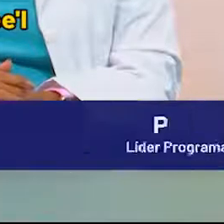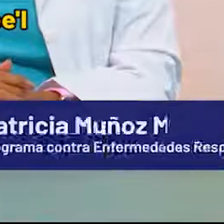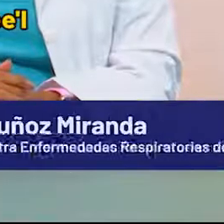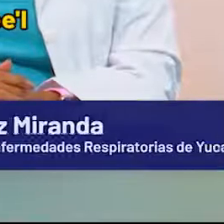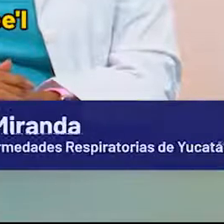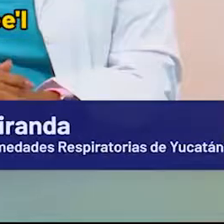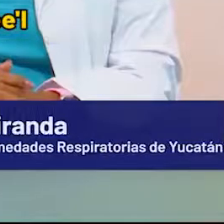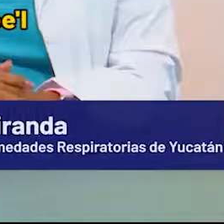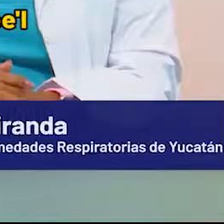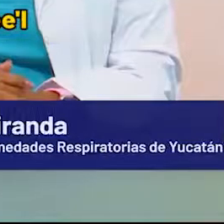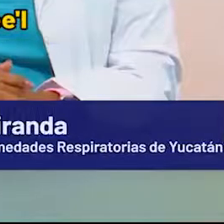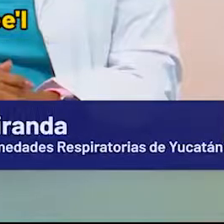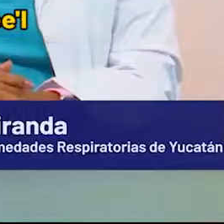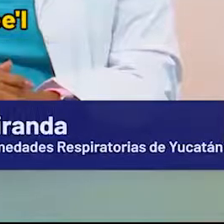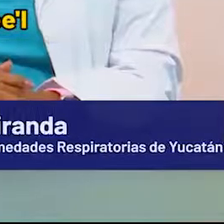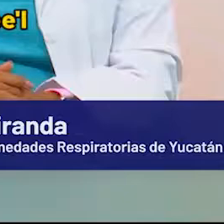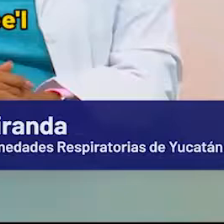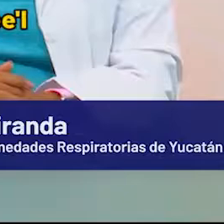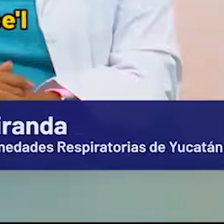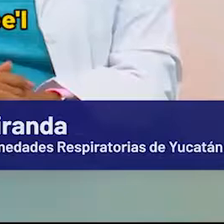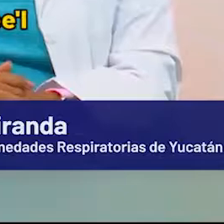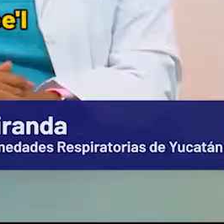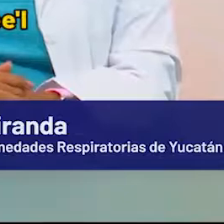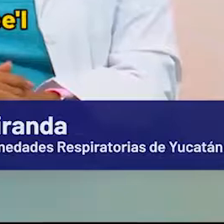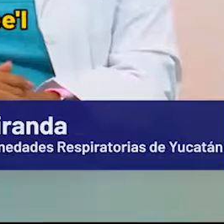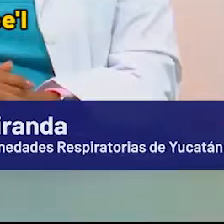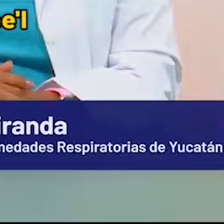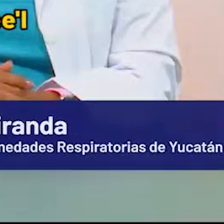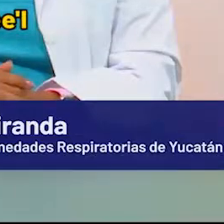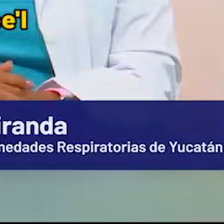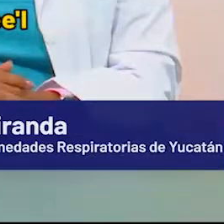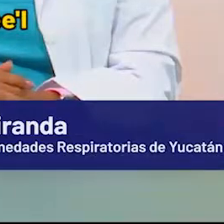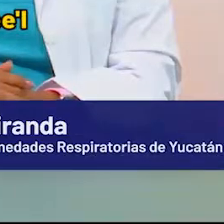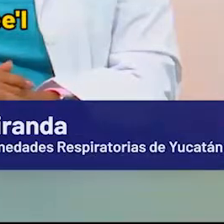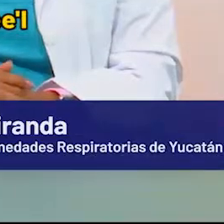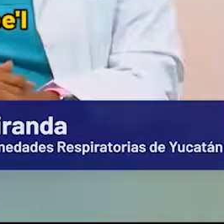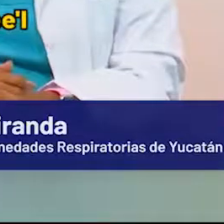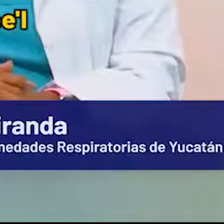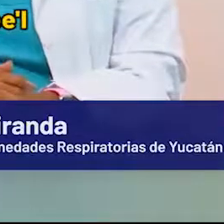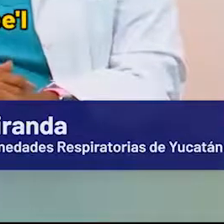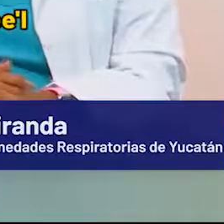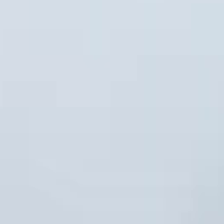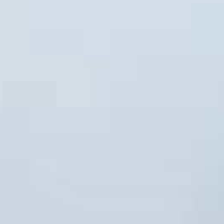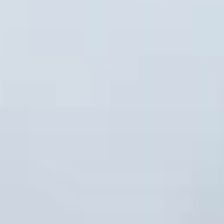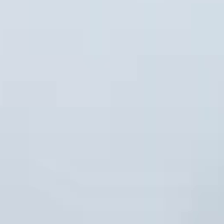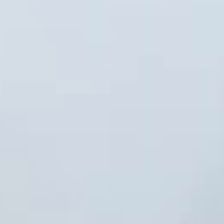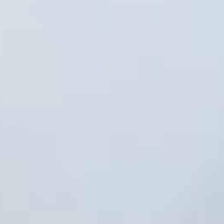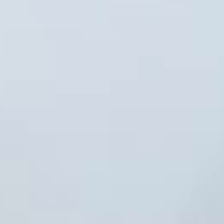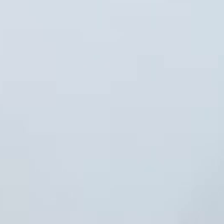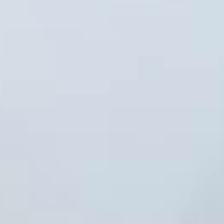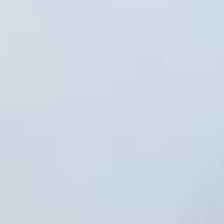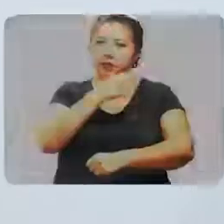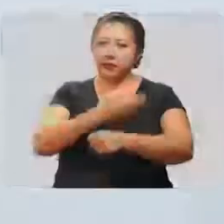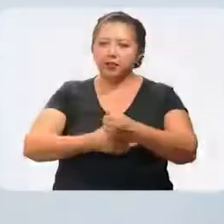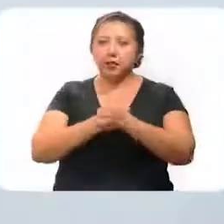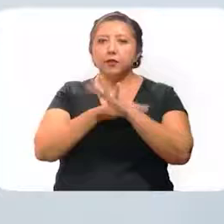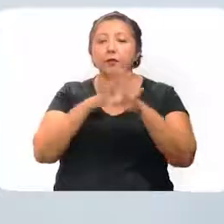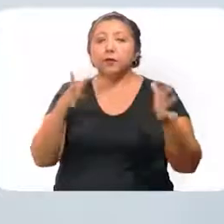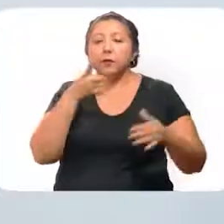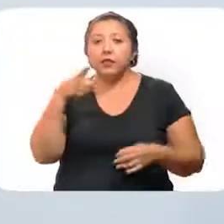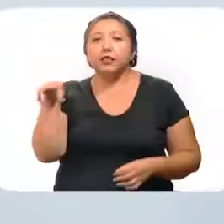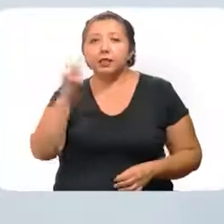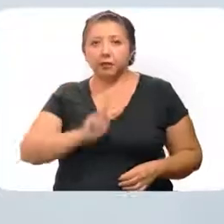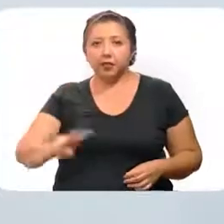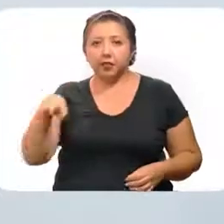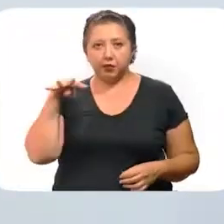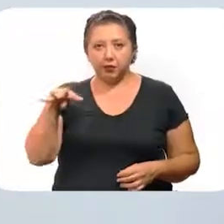Buenas tardes. En este momento daremos el reporte diario relacionado con el COVID-19. Doctora Patti, por favor. Gracias, doctor. Buenas tardes. Este es el parte médico de